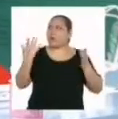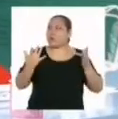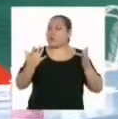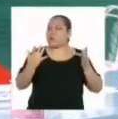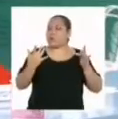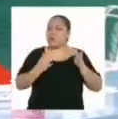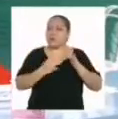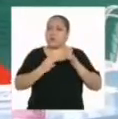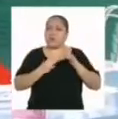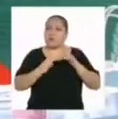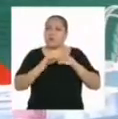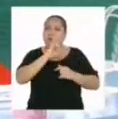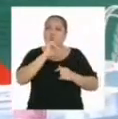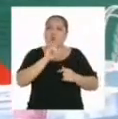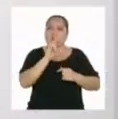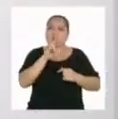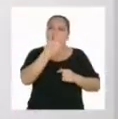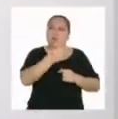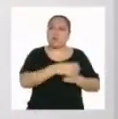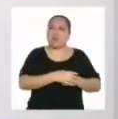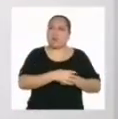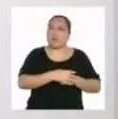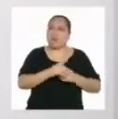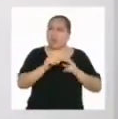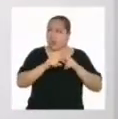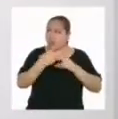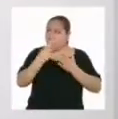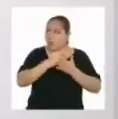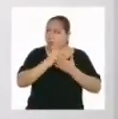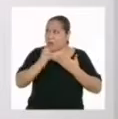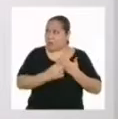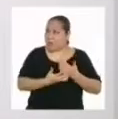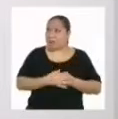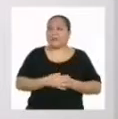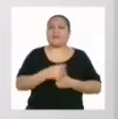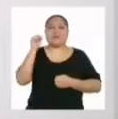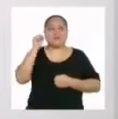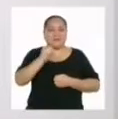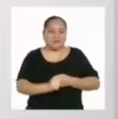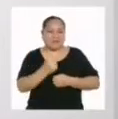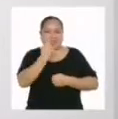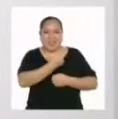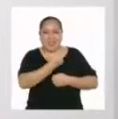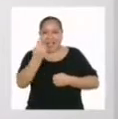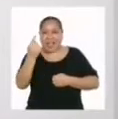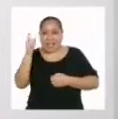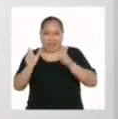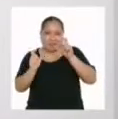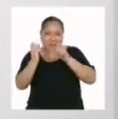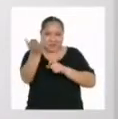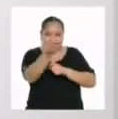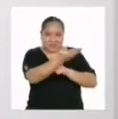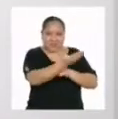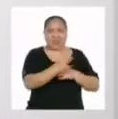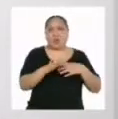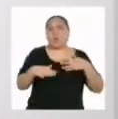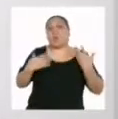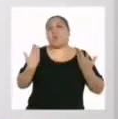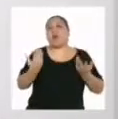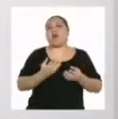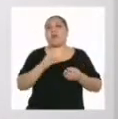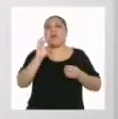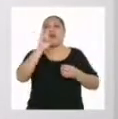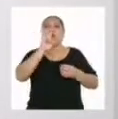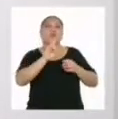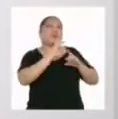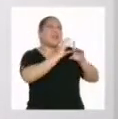¿Algo así como la que usaba al inicio del programa? Así es. Cada uno y una de ustedes podrá